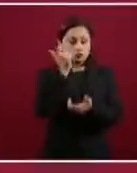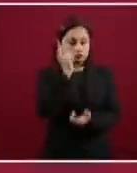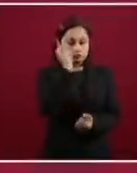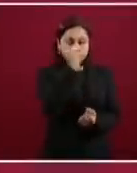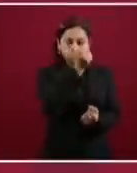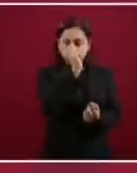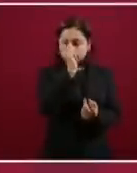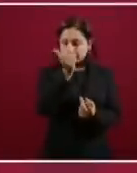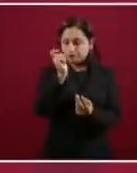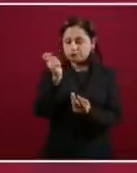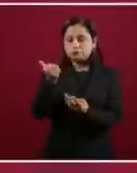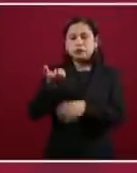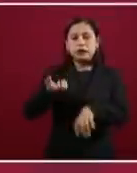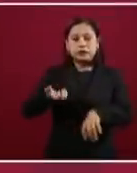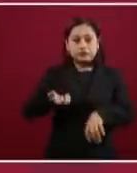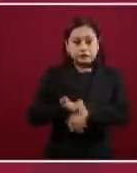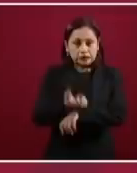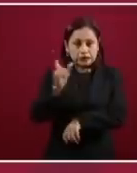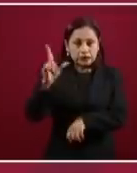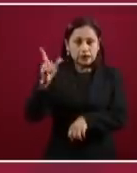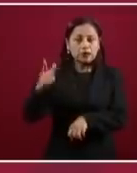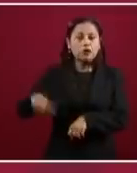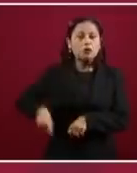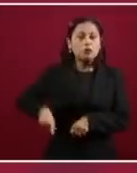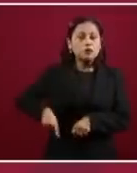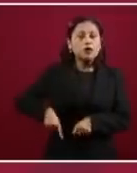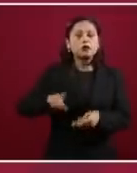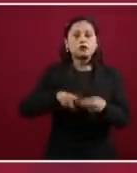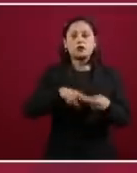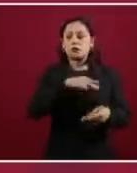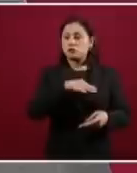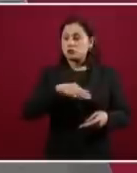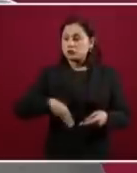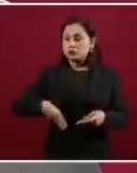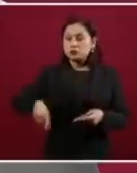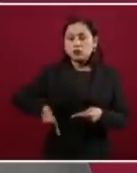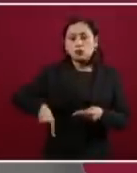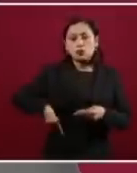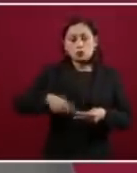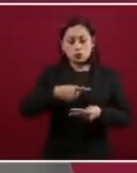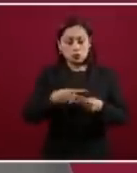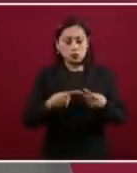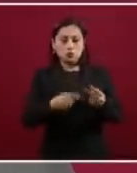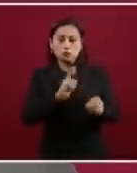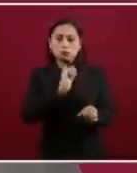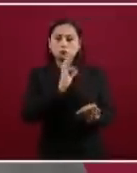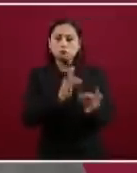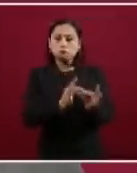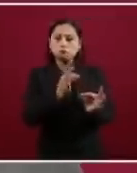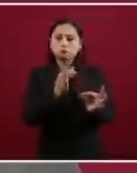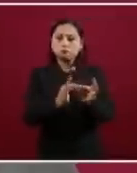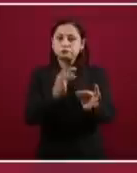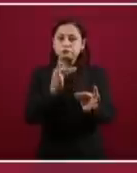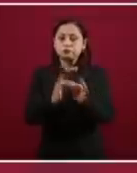gobiernos estatales y a los gobiernos municipales. Nada.